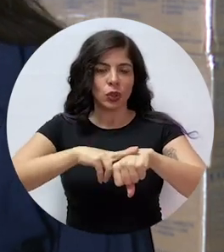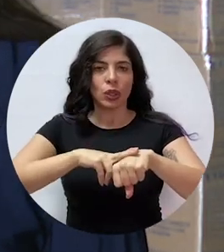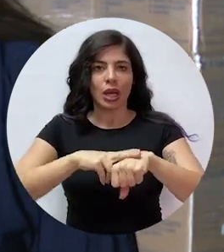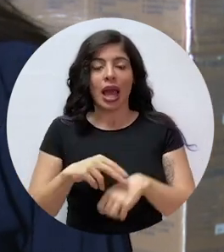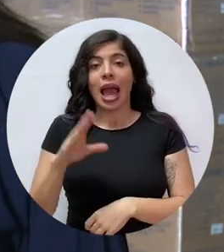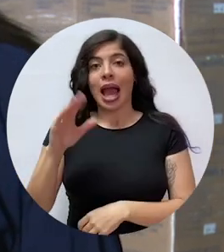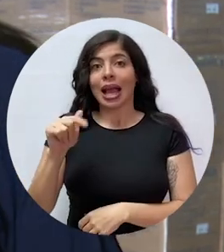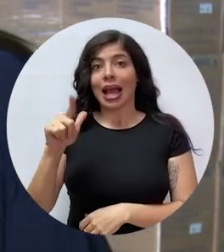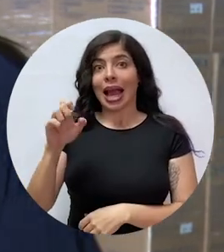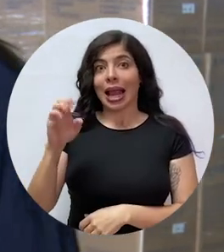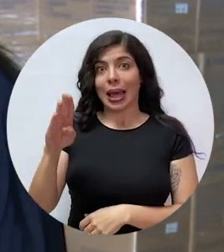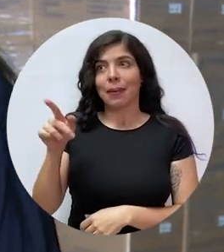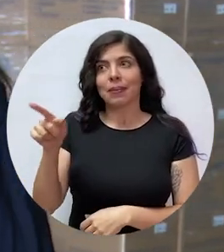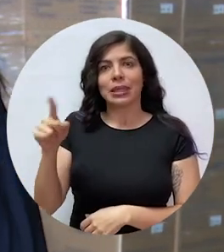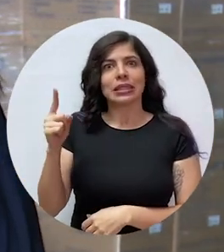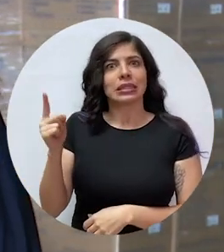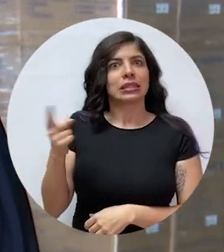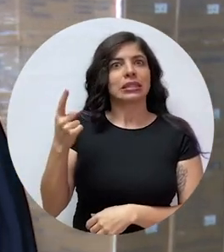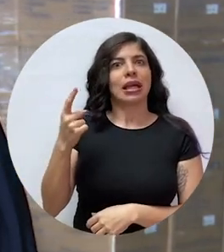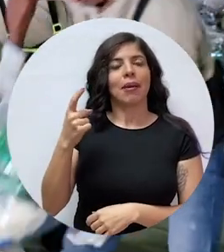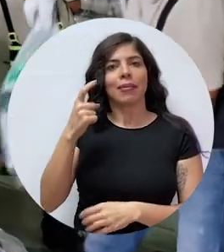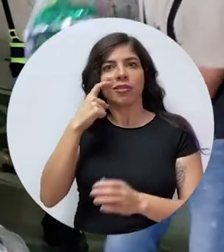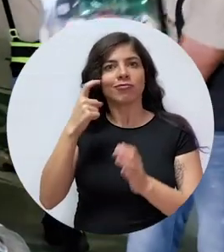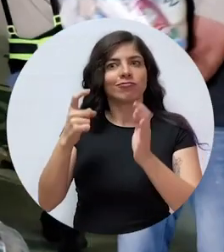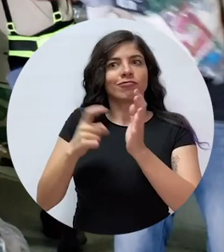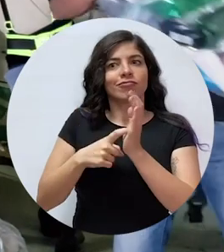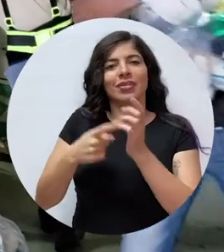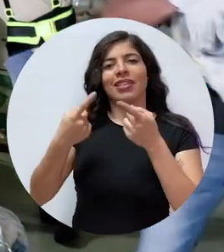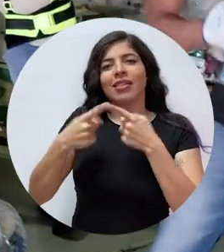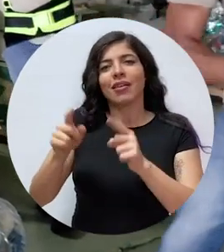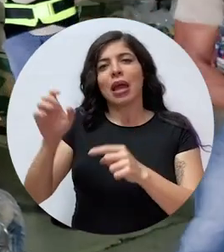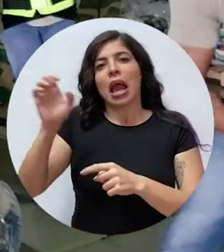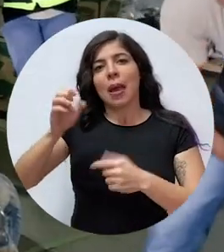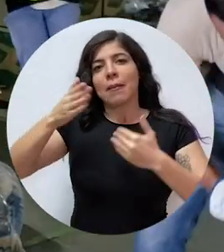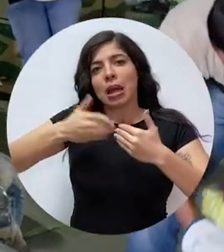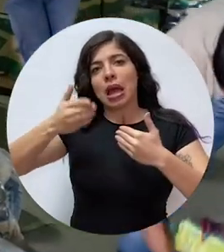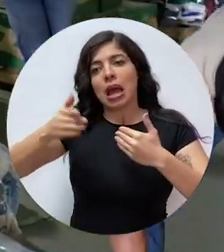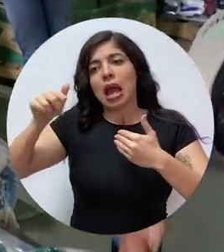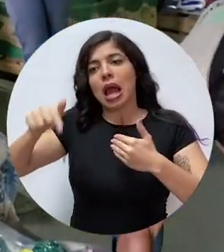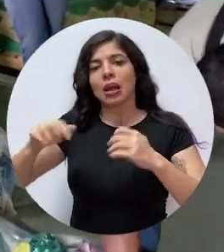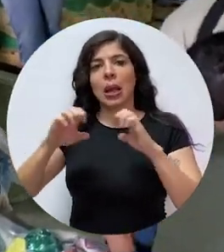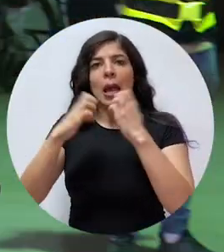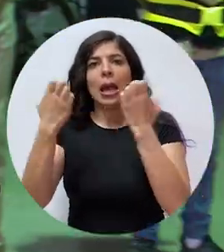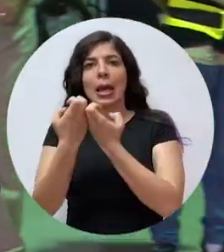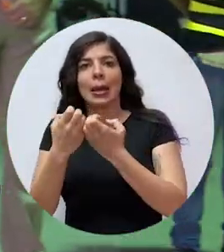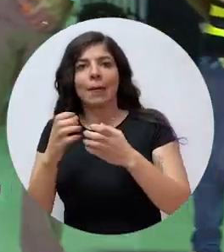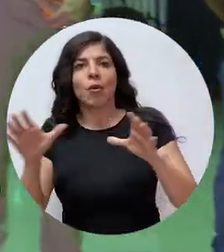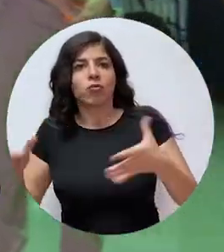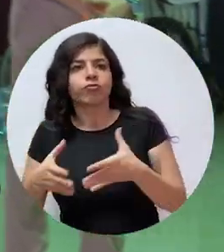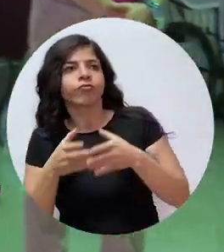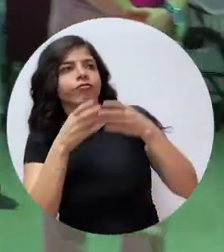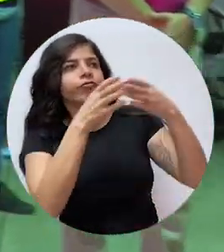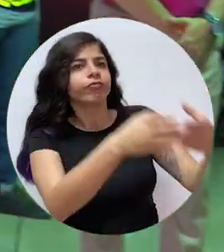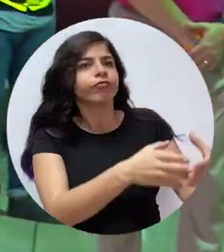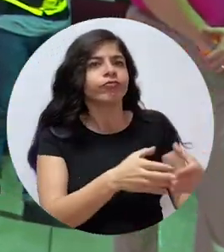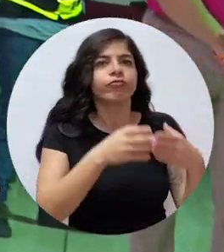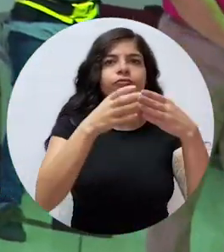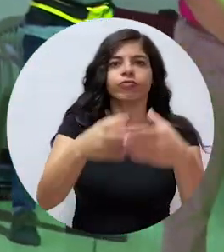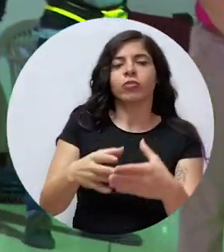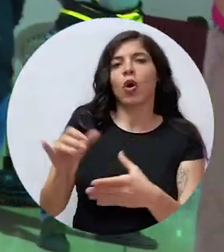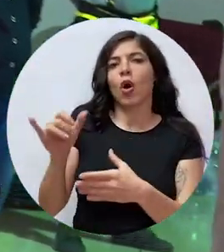nacional. Caled siempre se ha distinguido en diferentes emergencias, siempre mandar cuadrillas de